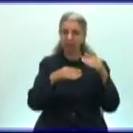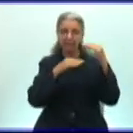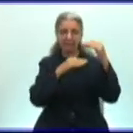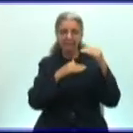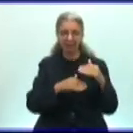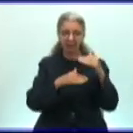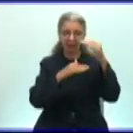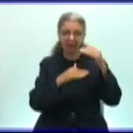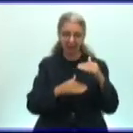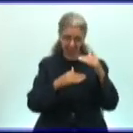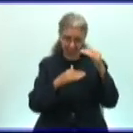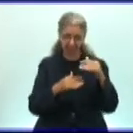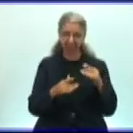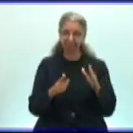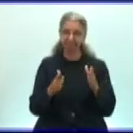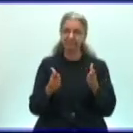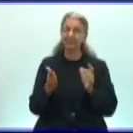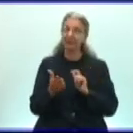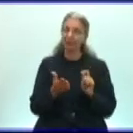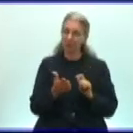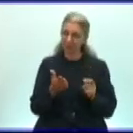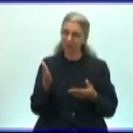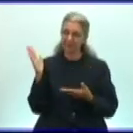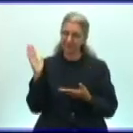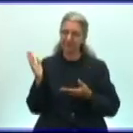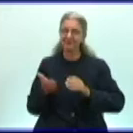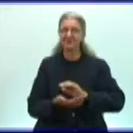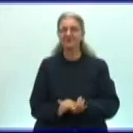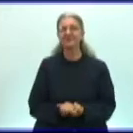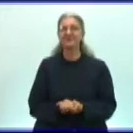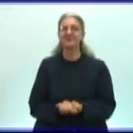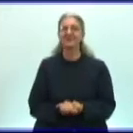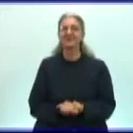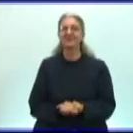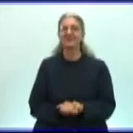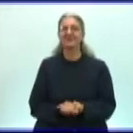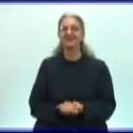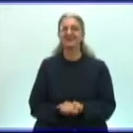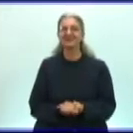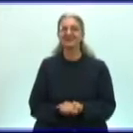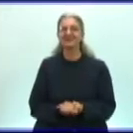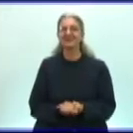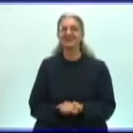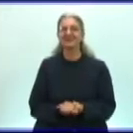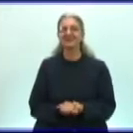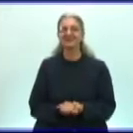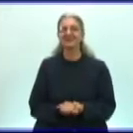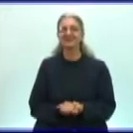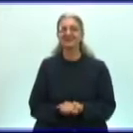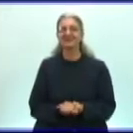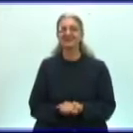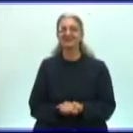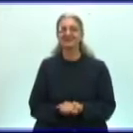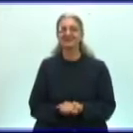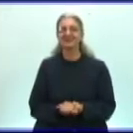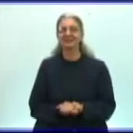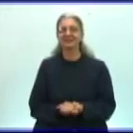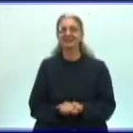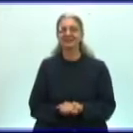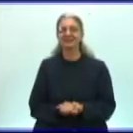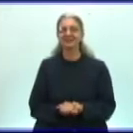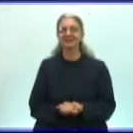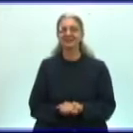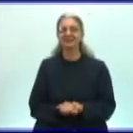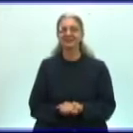serie y en paralelo. Le vamos a dar un tiempo para que hagan el diseño de estos circuitos en sus